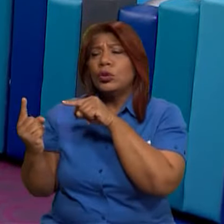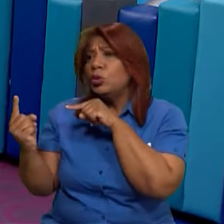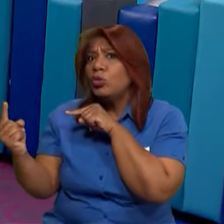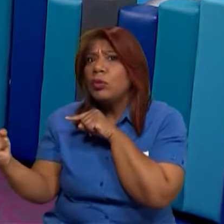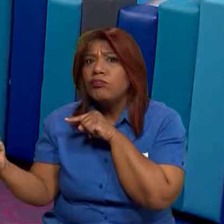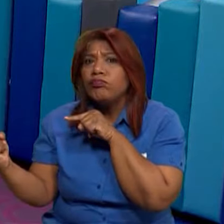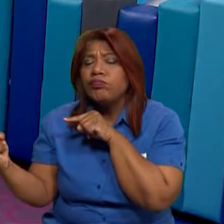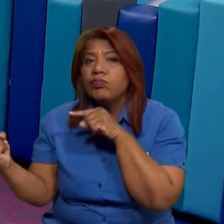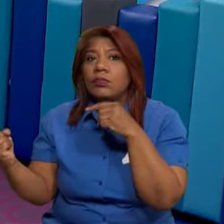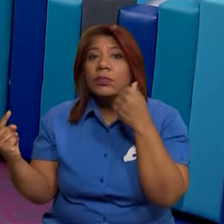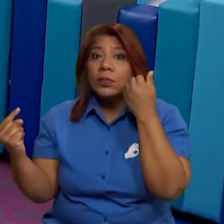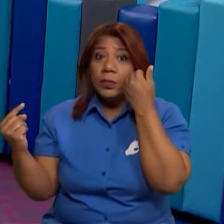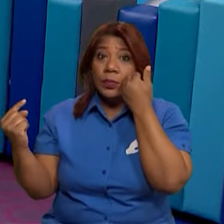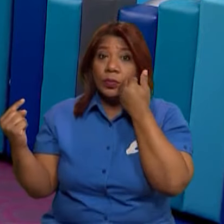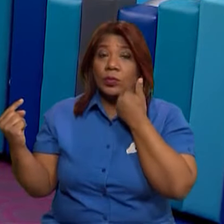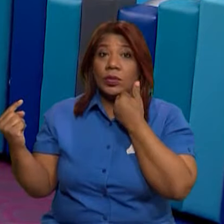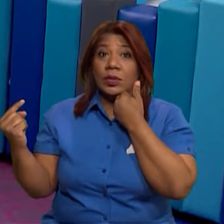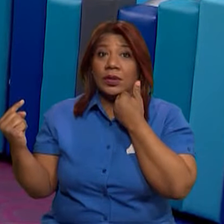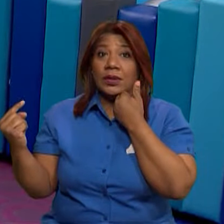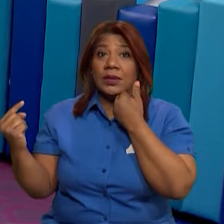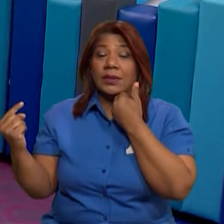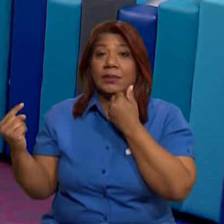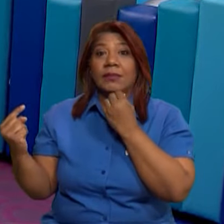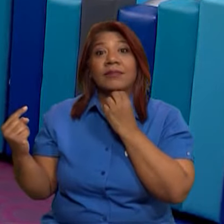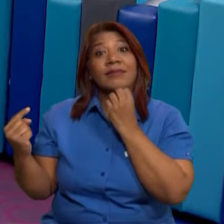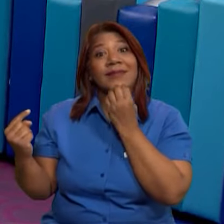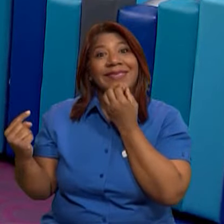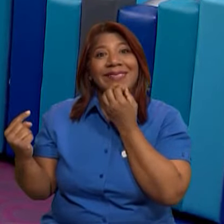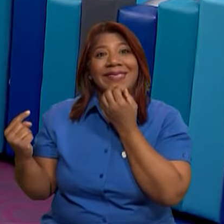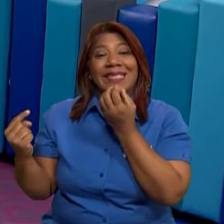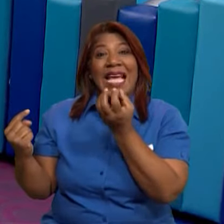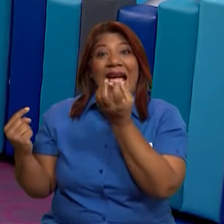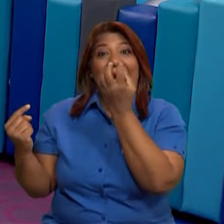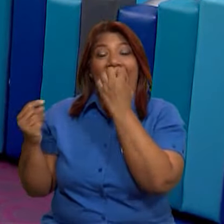me pongo mi chapa de la sonrisa